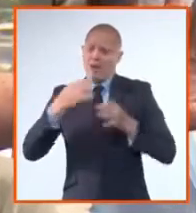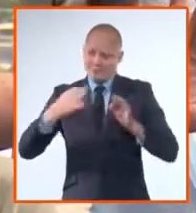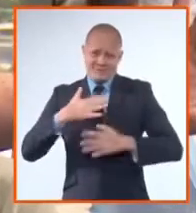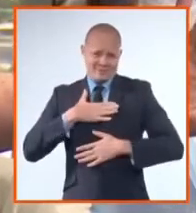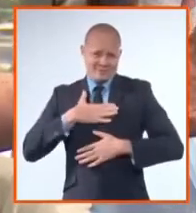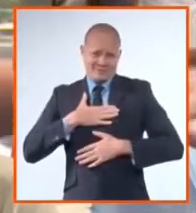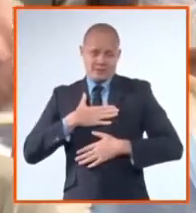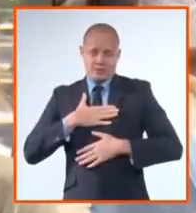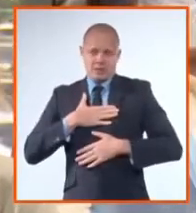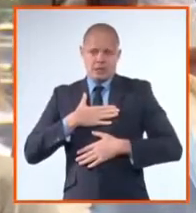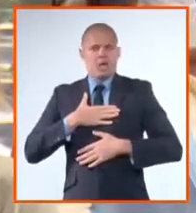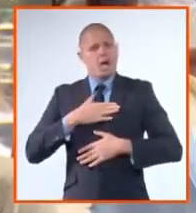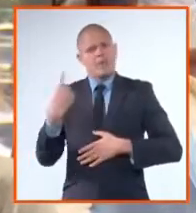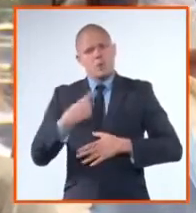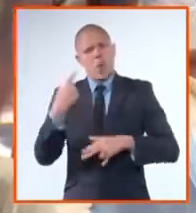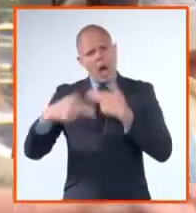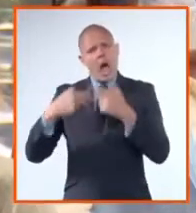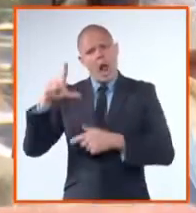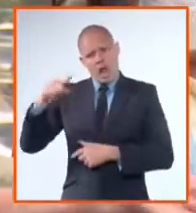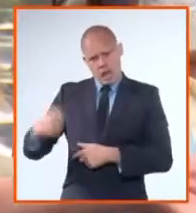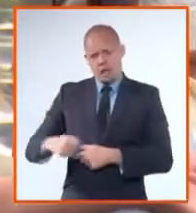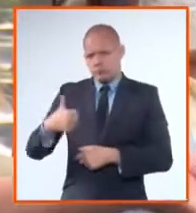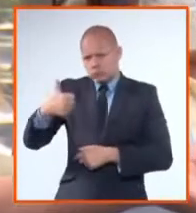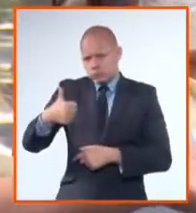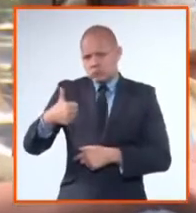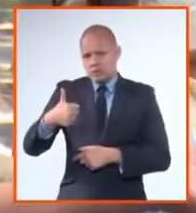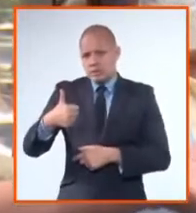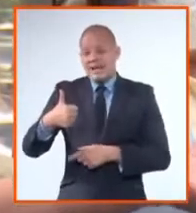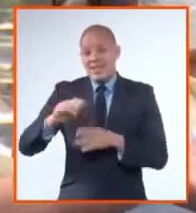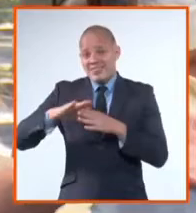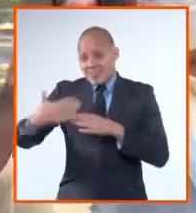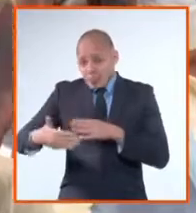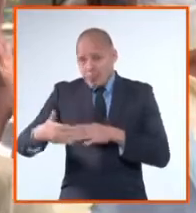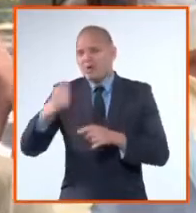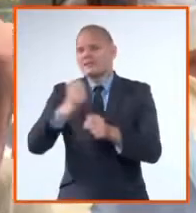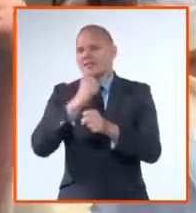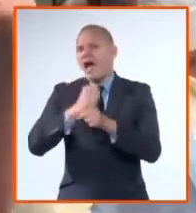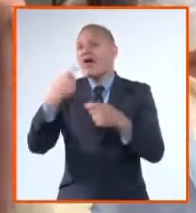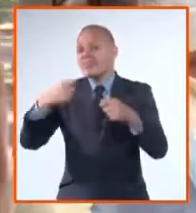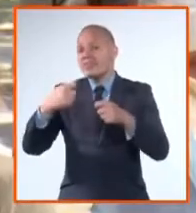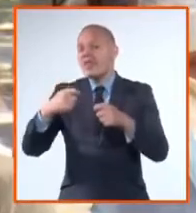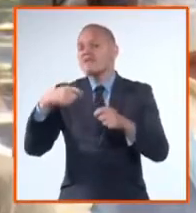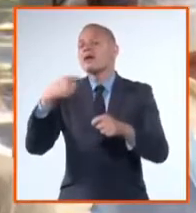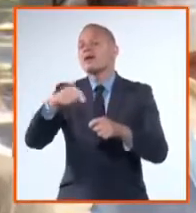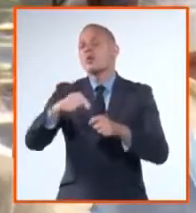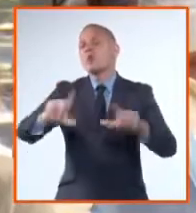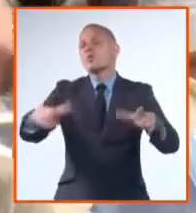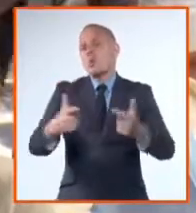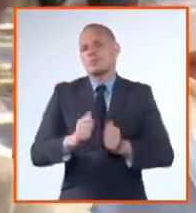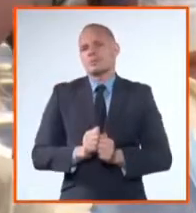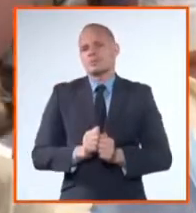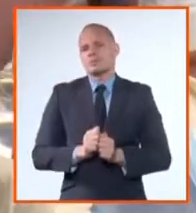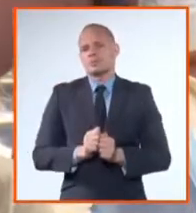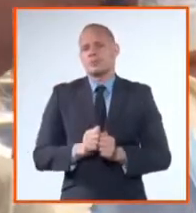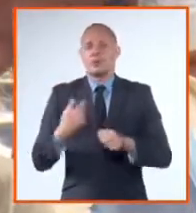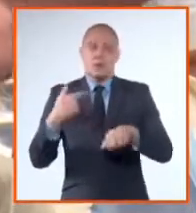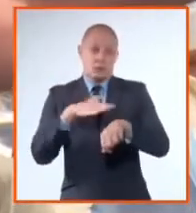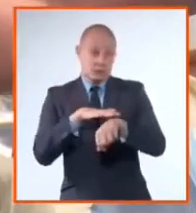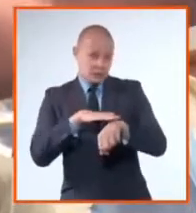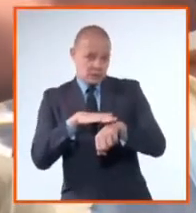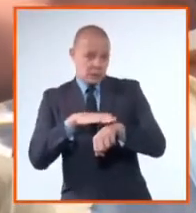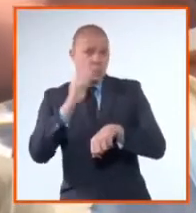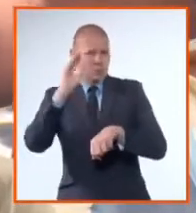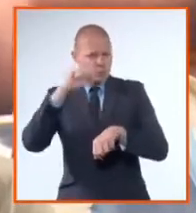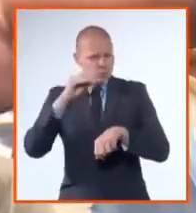resuelto. La ley la hacemos, después hay que trabajar más todavía para aplicarla. Discúlpeme, nuestra sección, toda